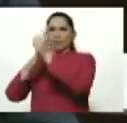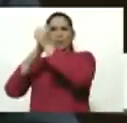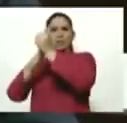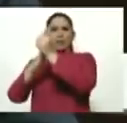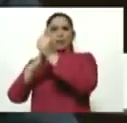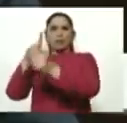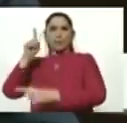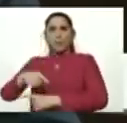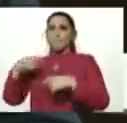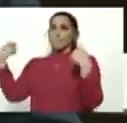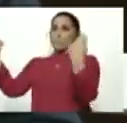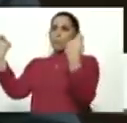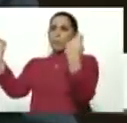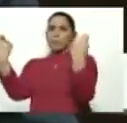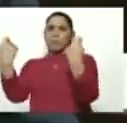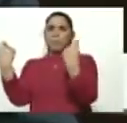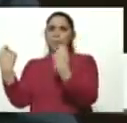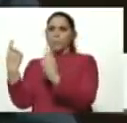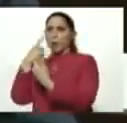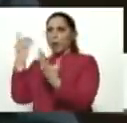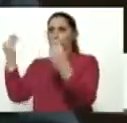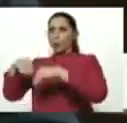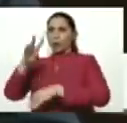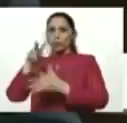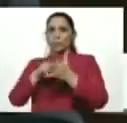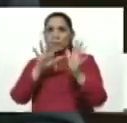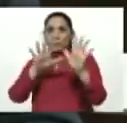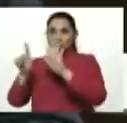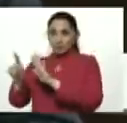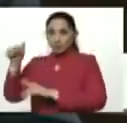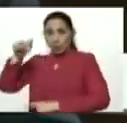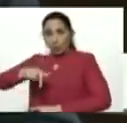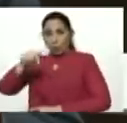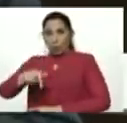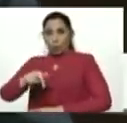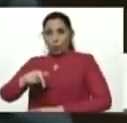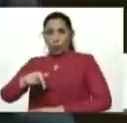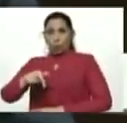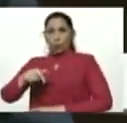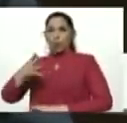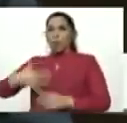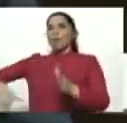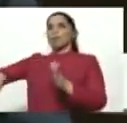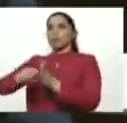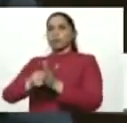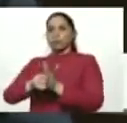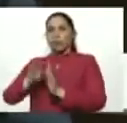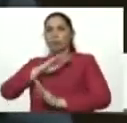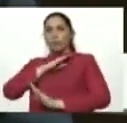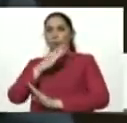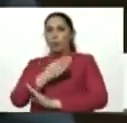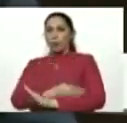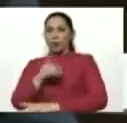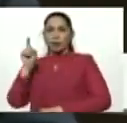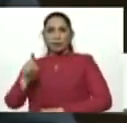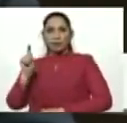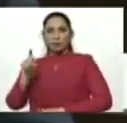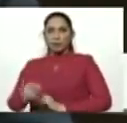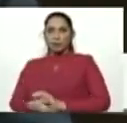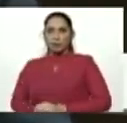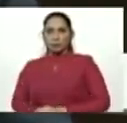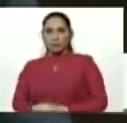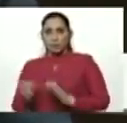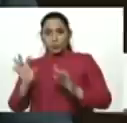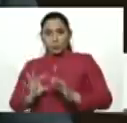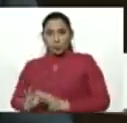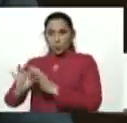y promotor de este acuerdo del 2016 que hoy de nuevo se retoma con la fuerza necesaria, la